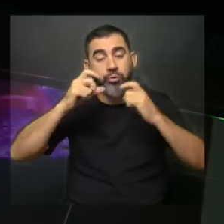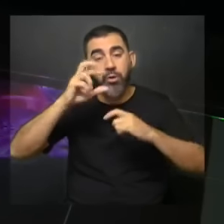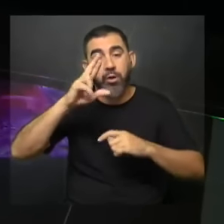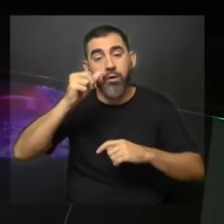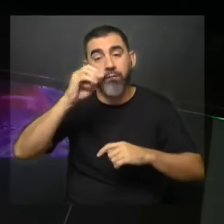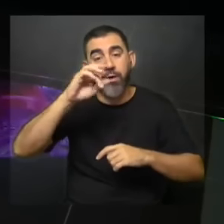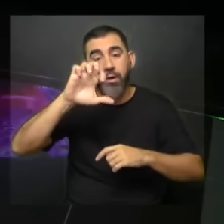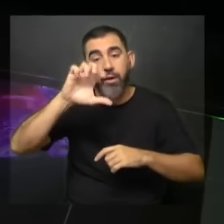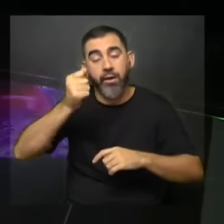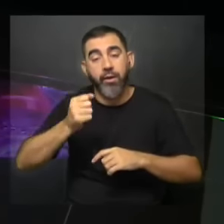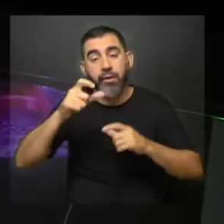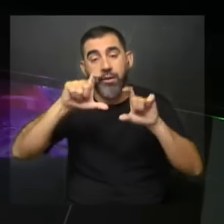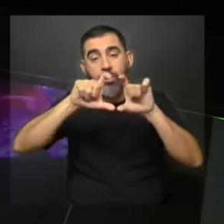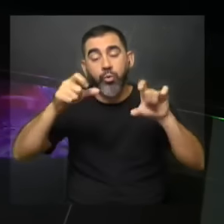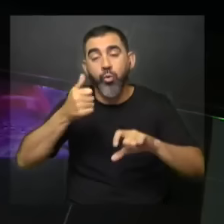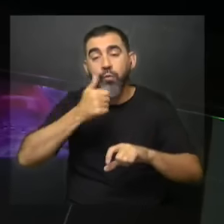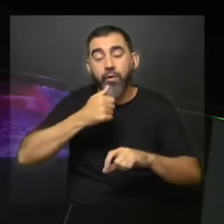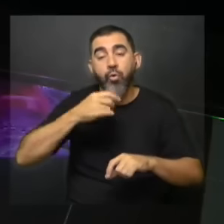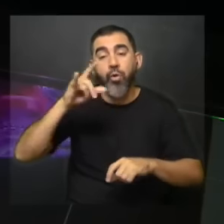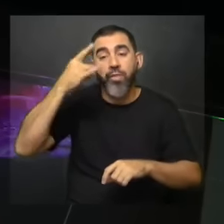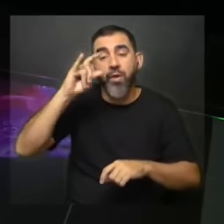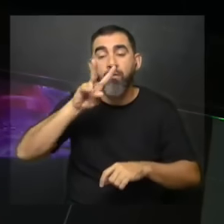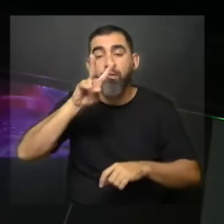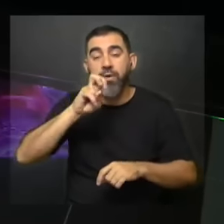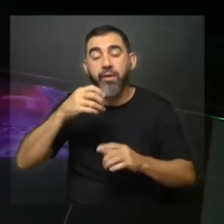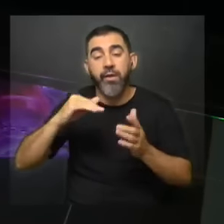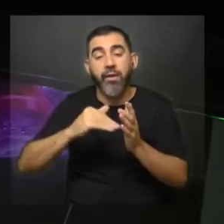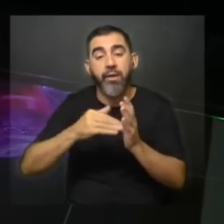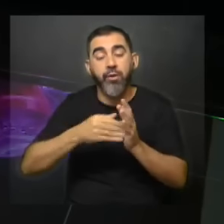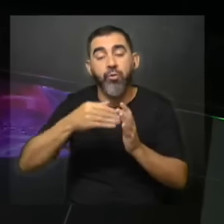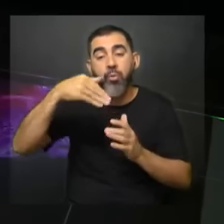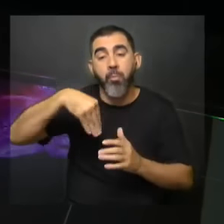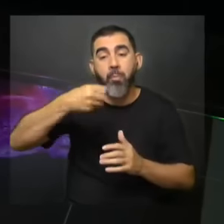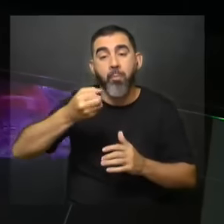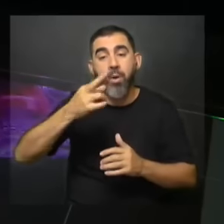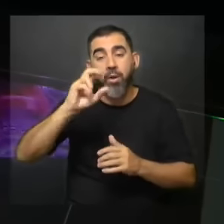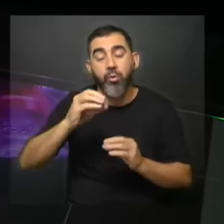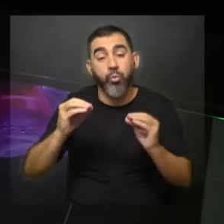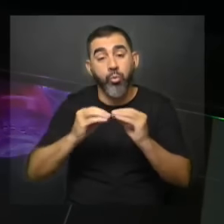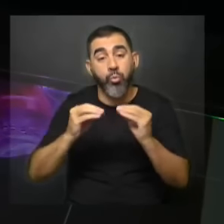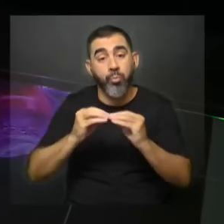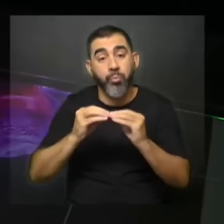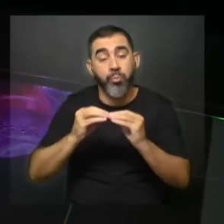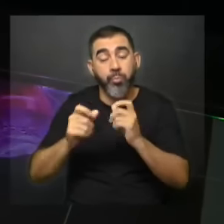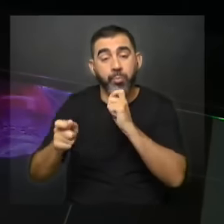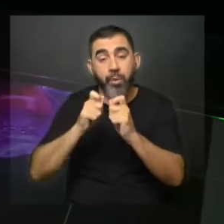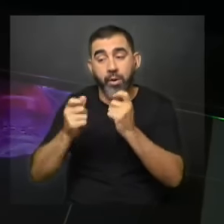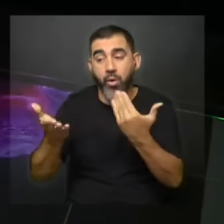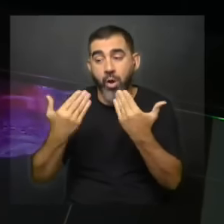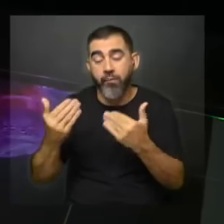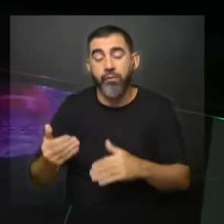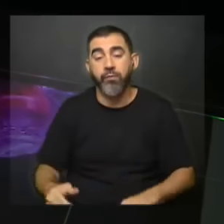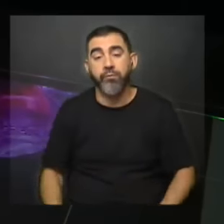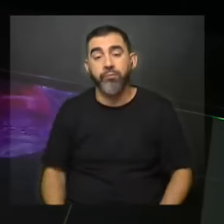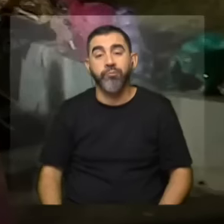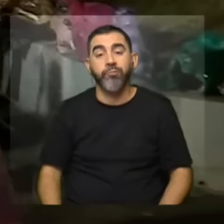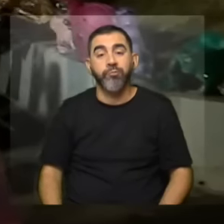título viejo los diablos verdes y queso magro a propósito un equipo de mbd noticias habló con esta última